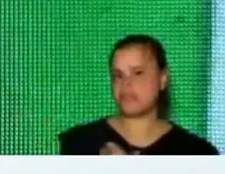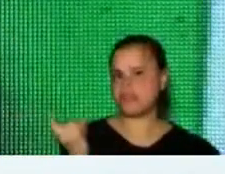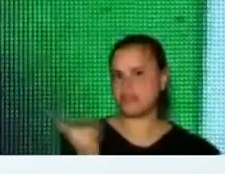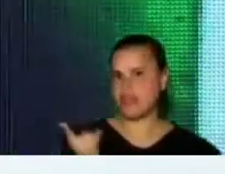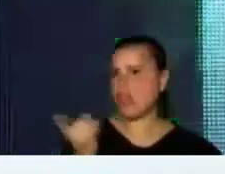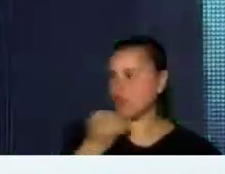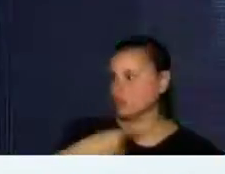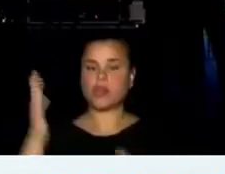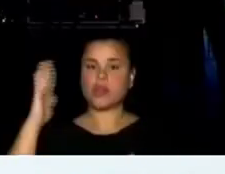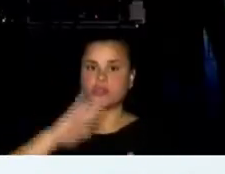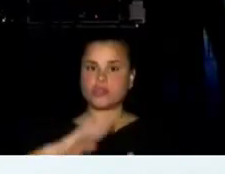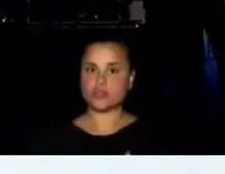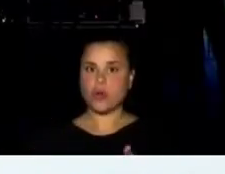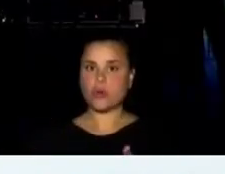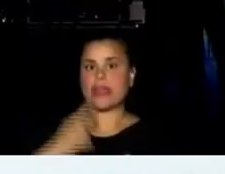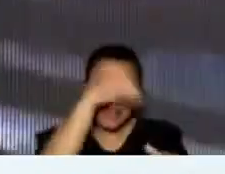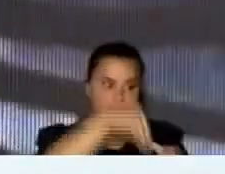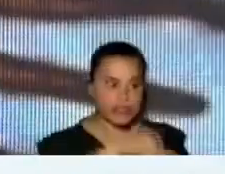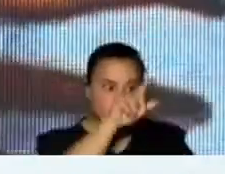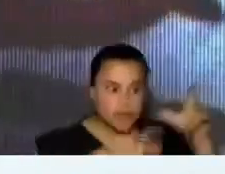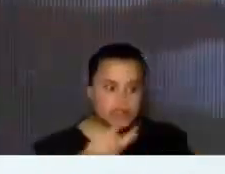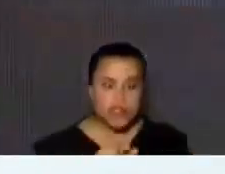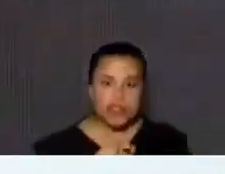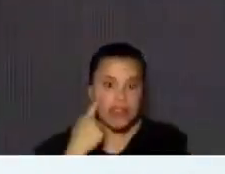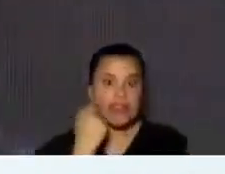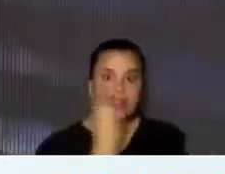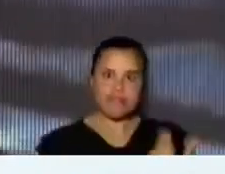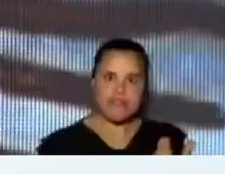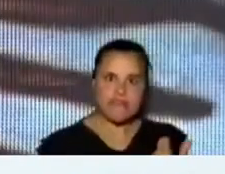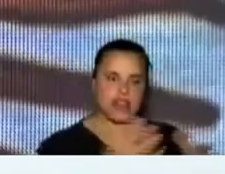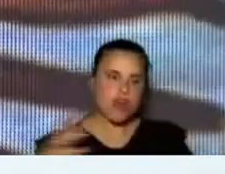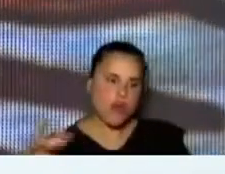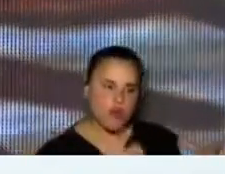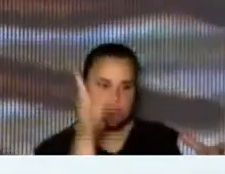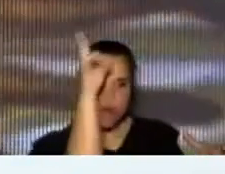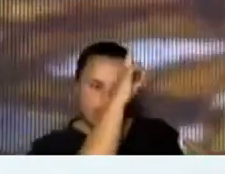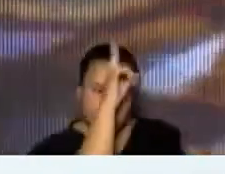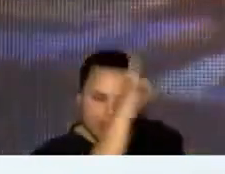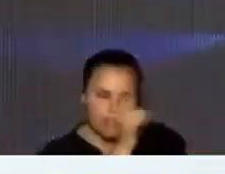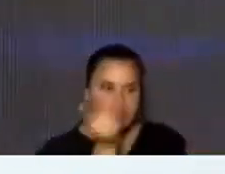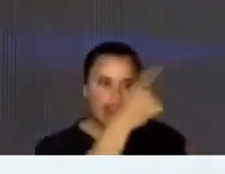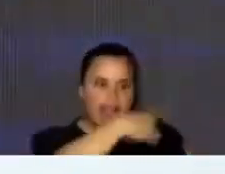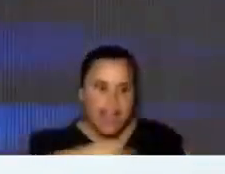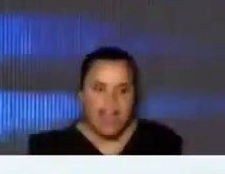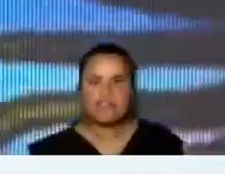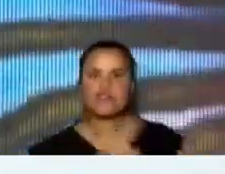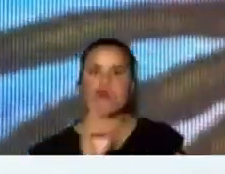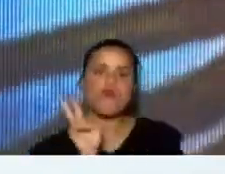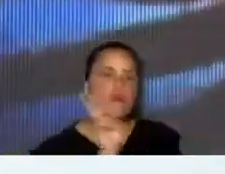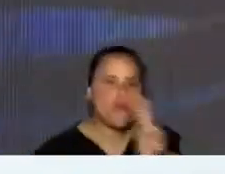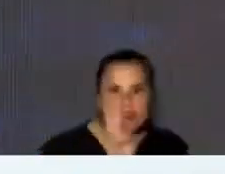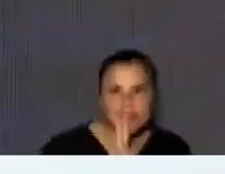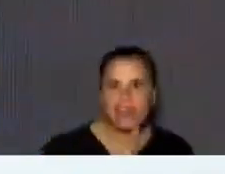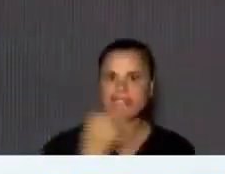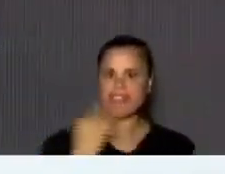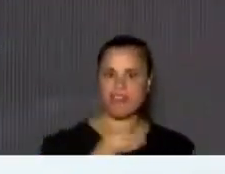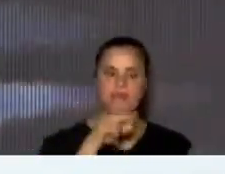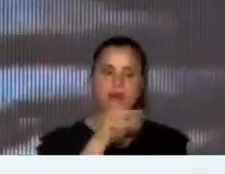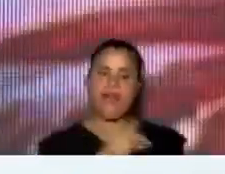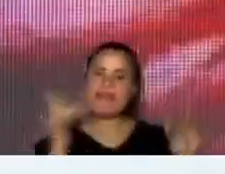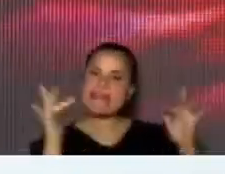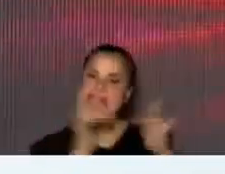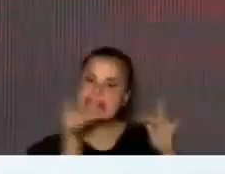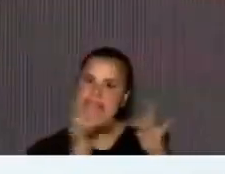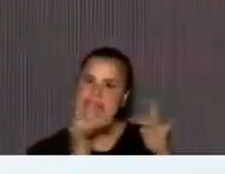para el próximo encuentro del debate Leandro Esdero pueda por lo menos asesorarse de las cosas que necesita nuestra provincia, ya que evidentemente